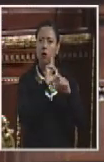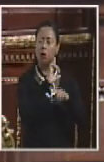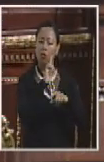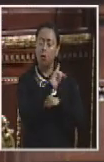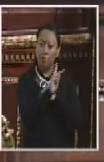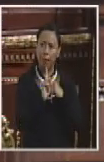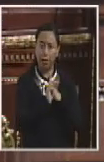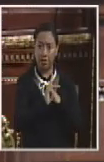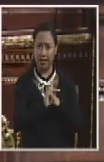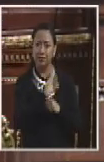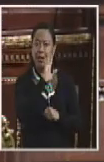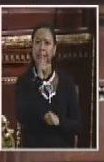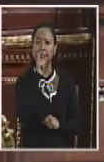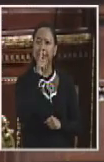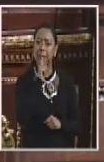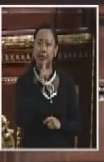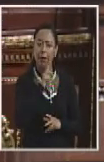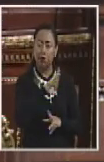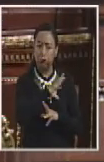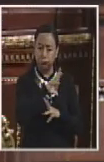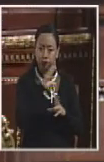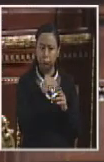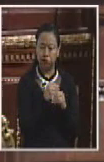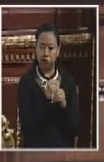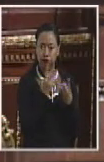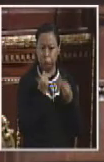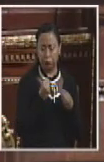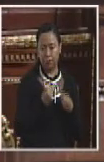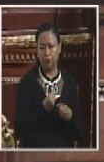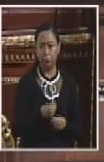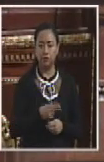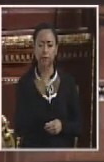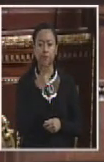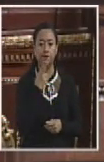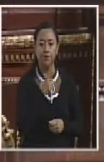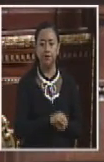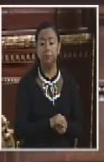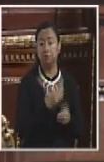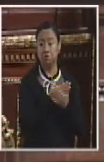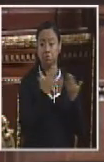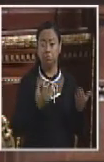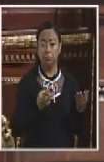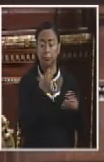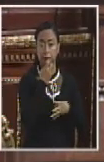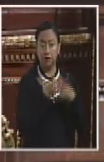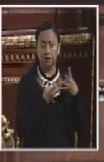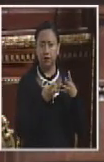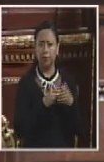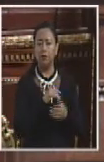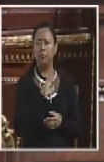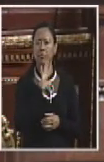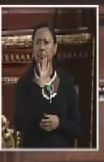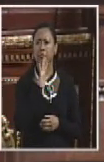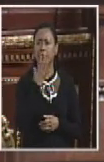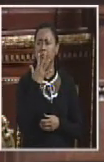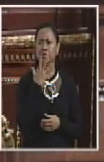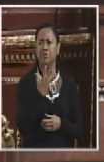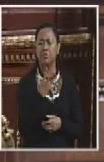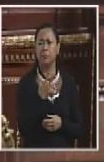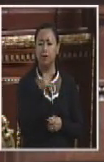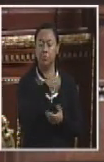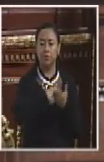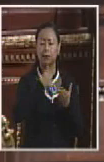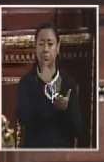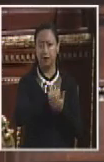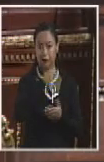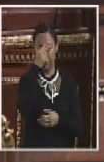de agua que la dispone en un año. De acuerdo con lo anterior y sobre la base de una puntuación de estrés hídrico máximo de 5, la Ciudad de México